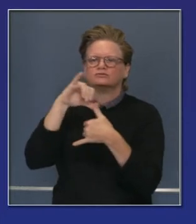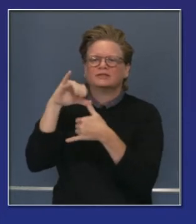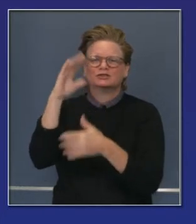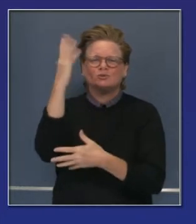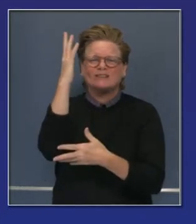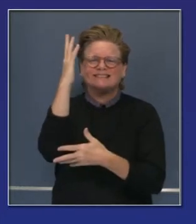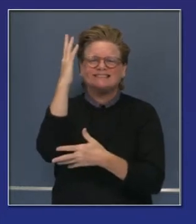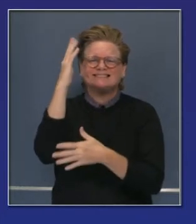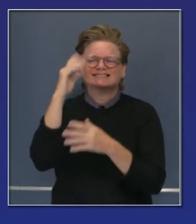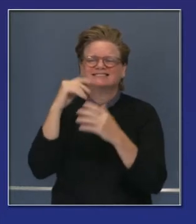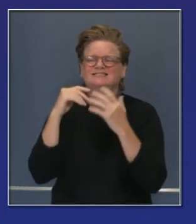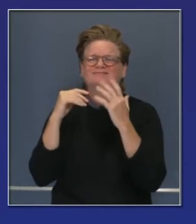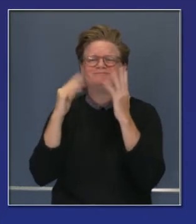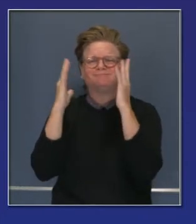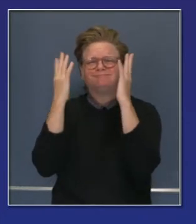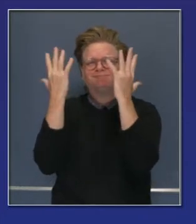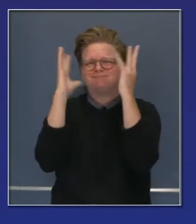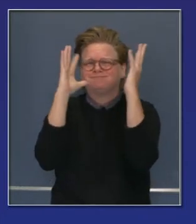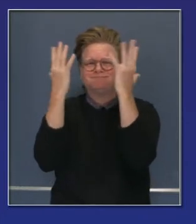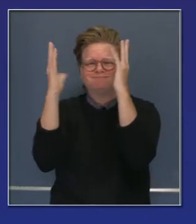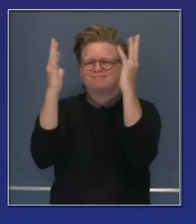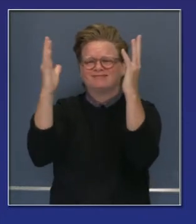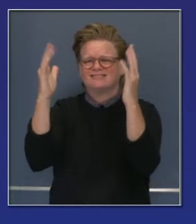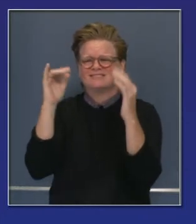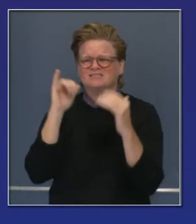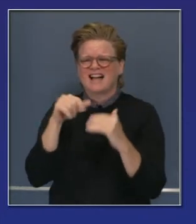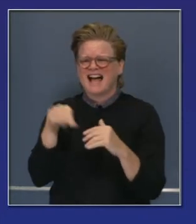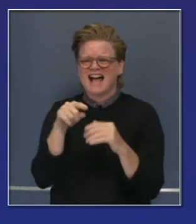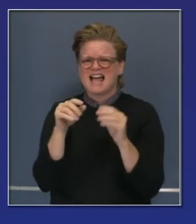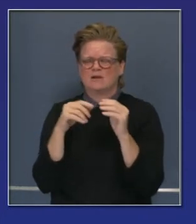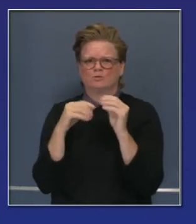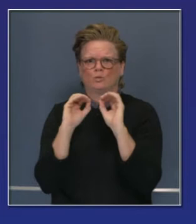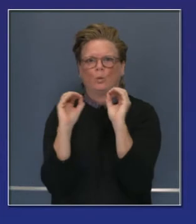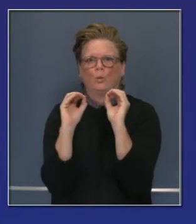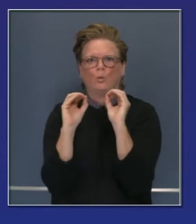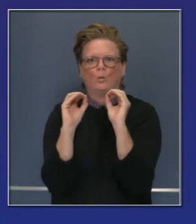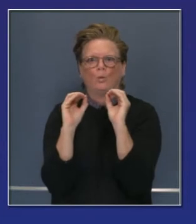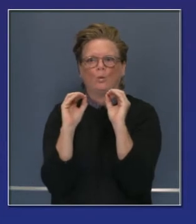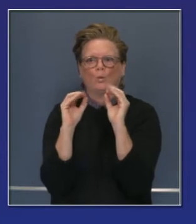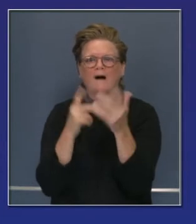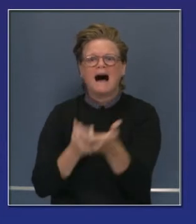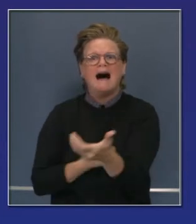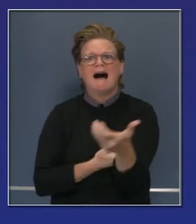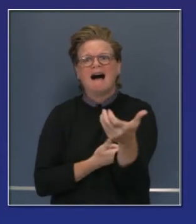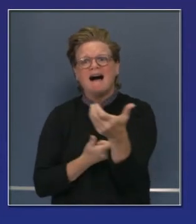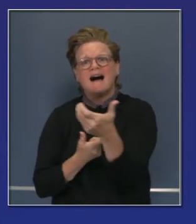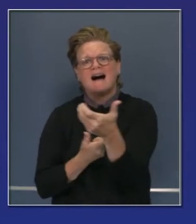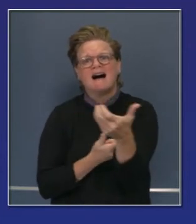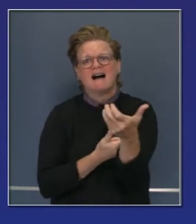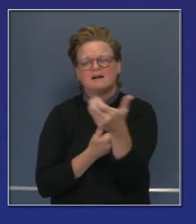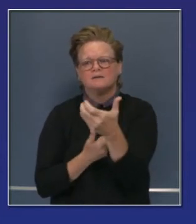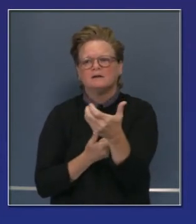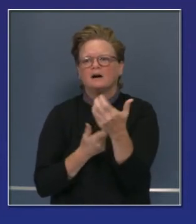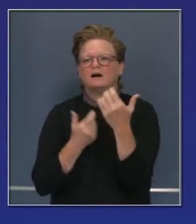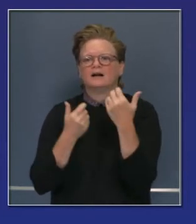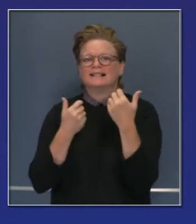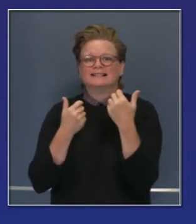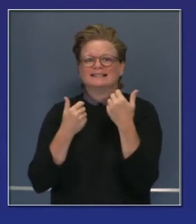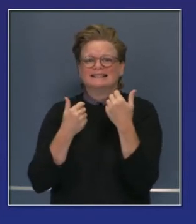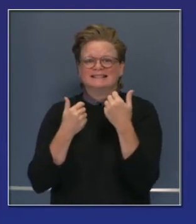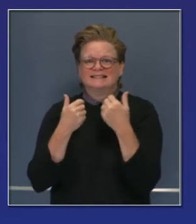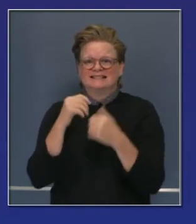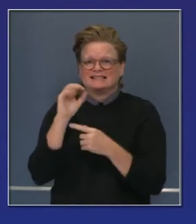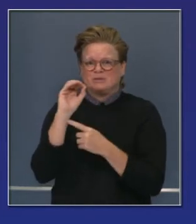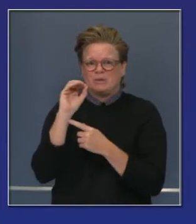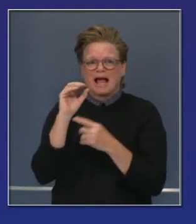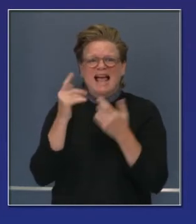genial, bellos bosques impactados, 0% de contención. Hoy día sigue con 0% de contención.